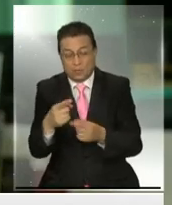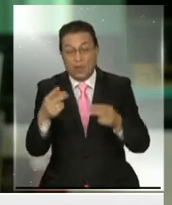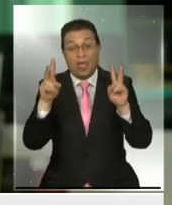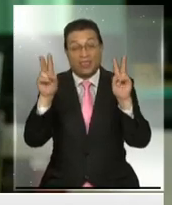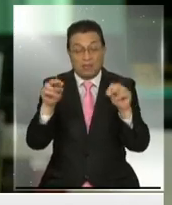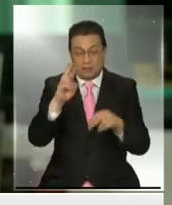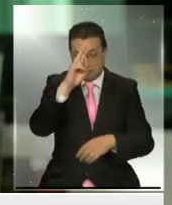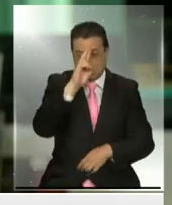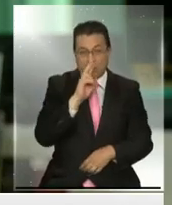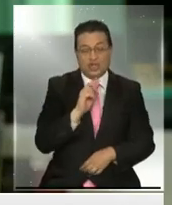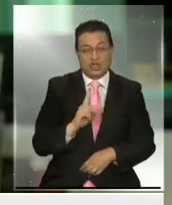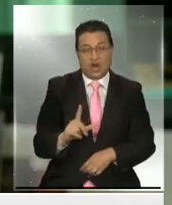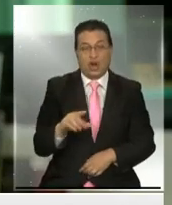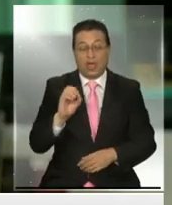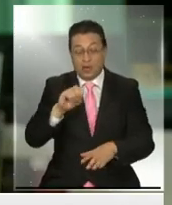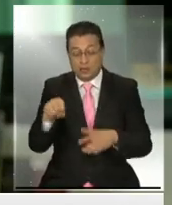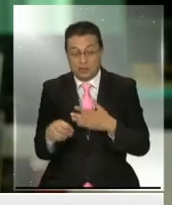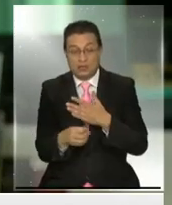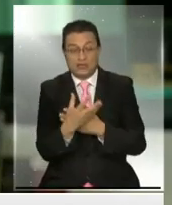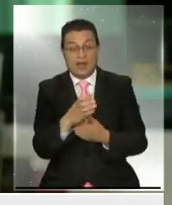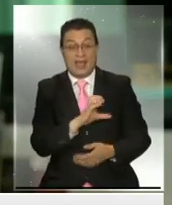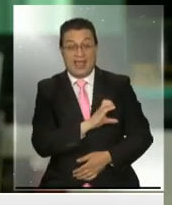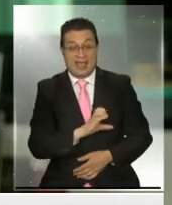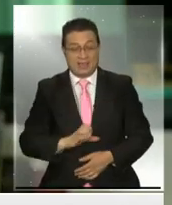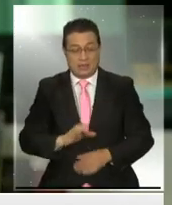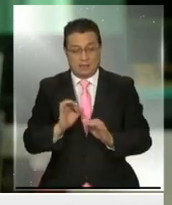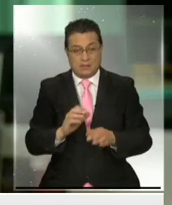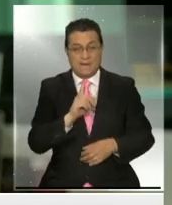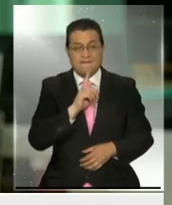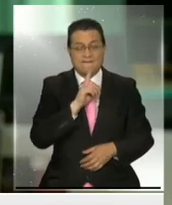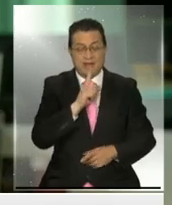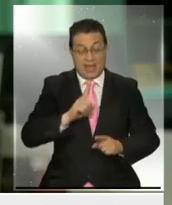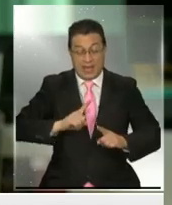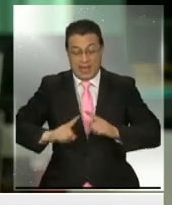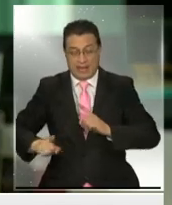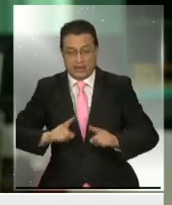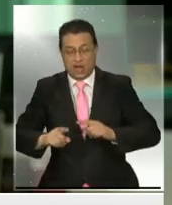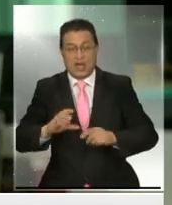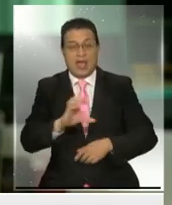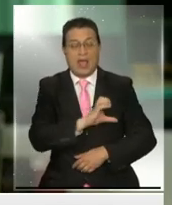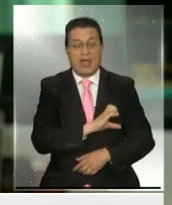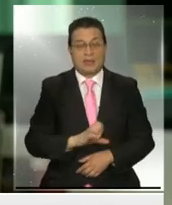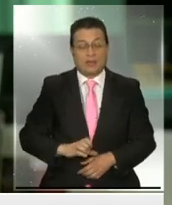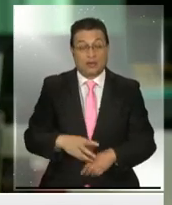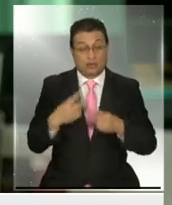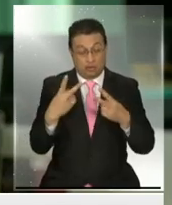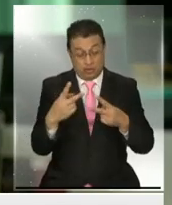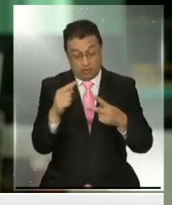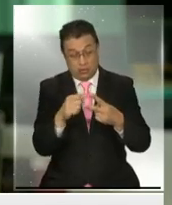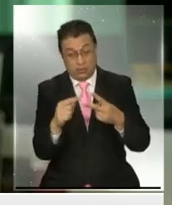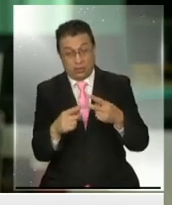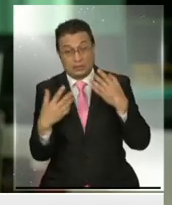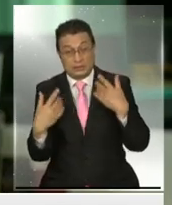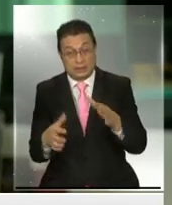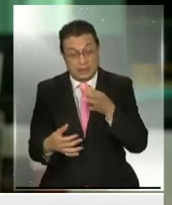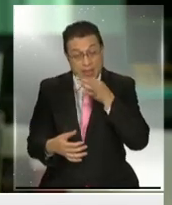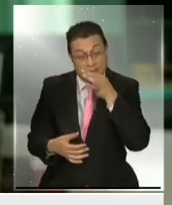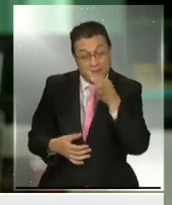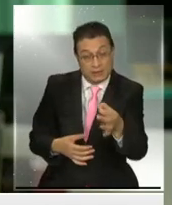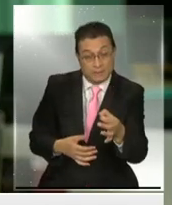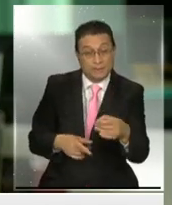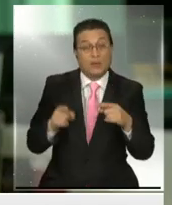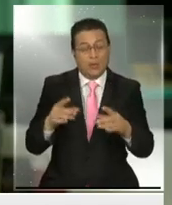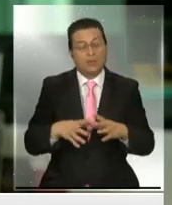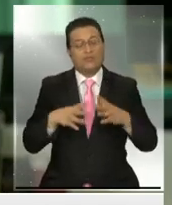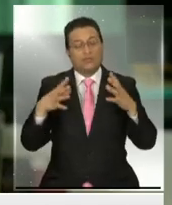tema de rol más bien modernización del estado de eficiencia al estado gestión del estado dicho estas dos cosas yo creo